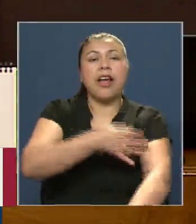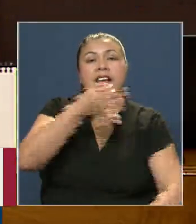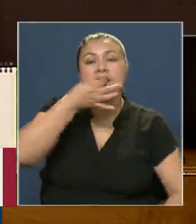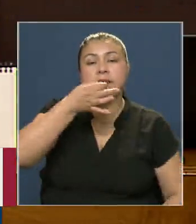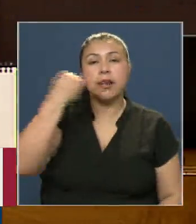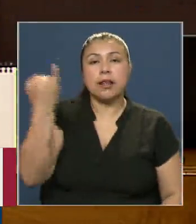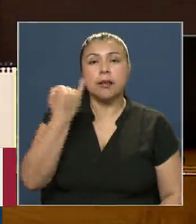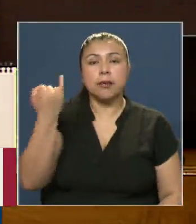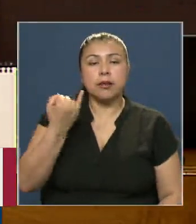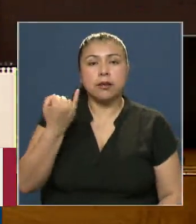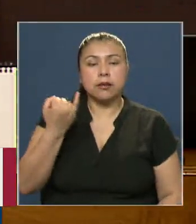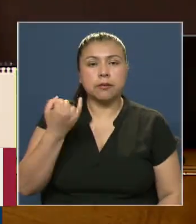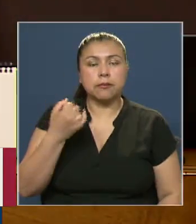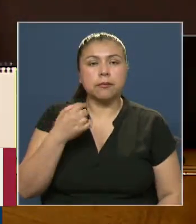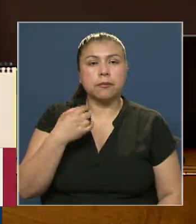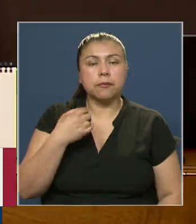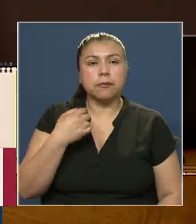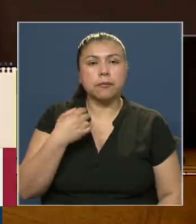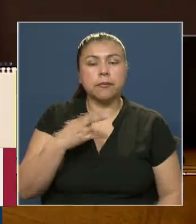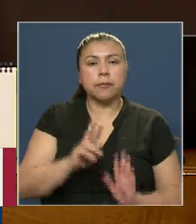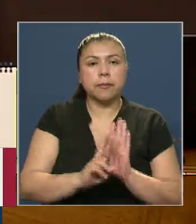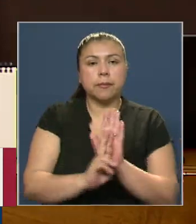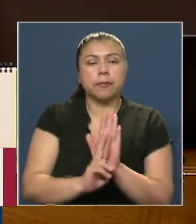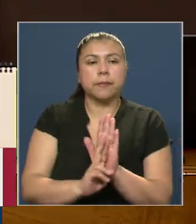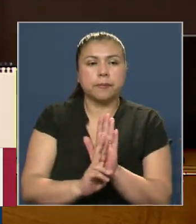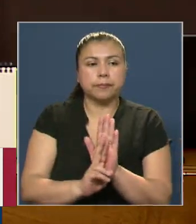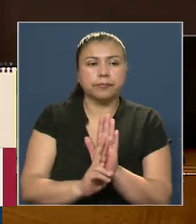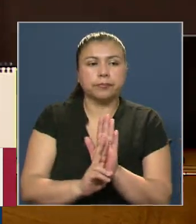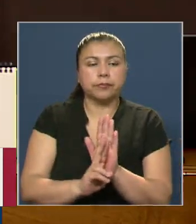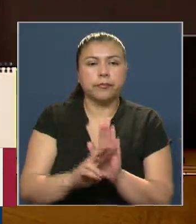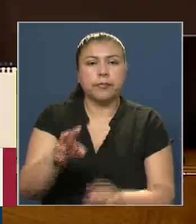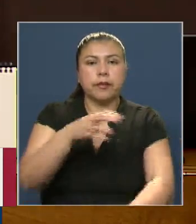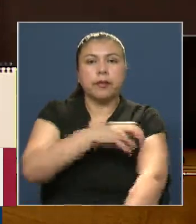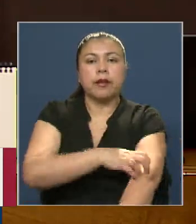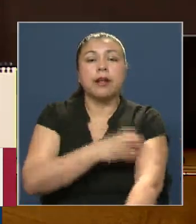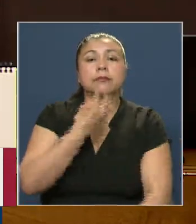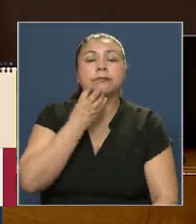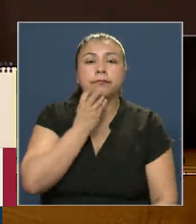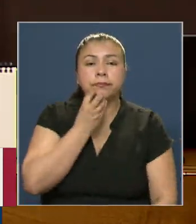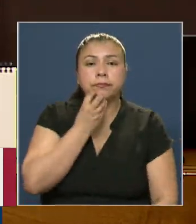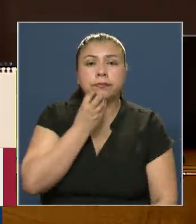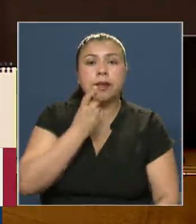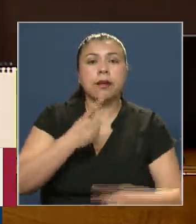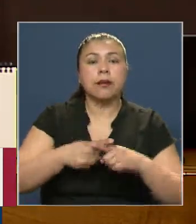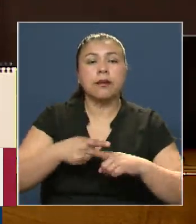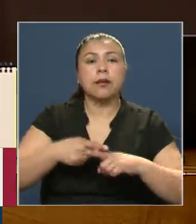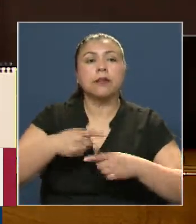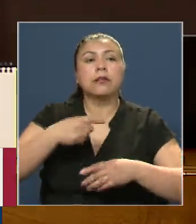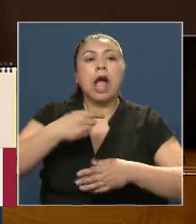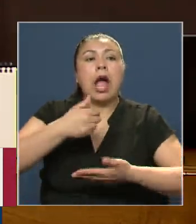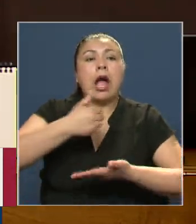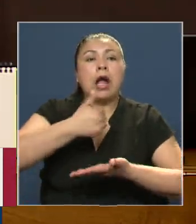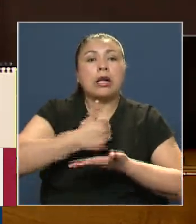Independientes el representante de la región de Antofagasta y exalcalde de Calama,